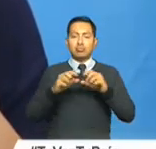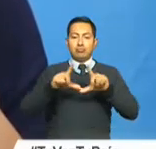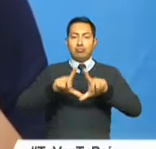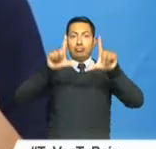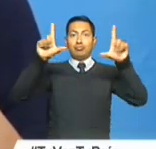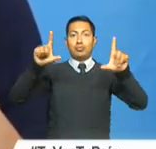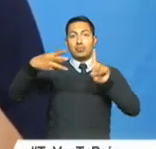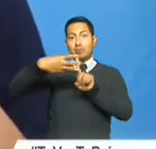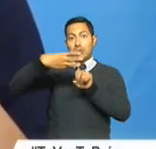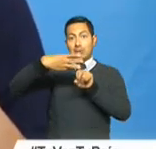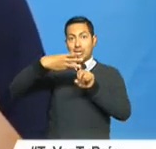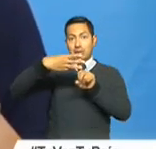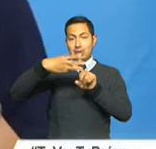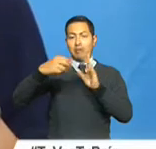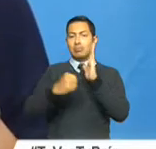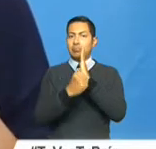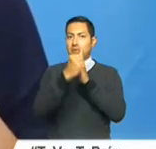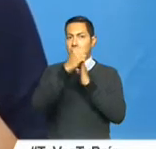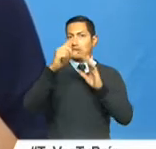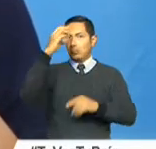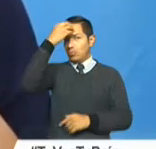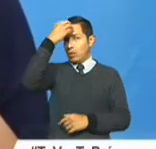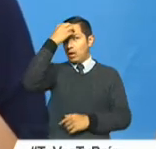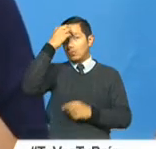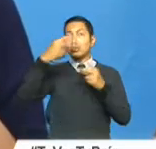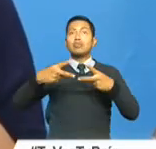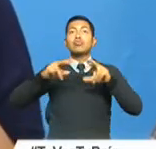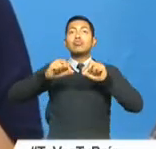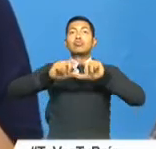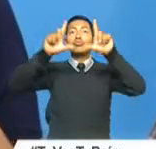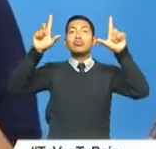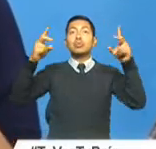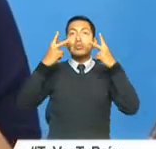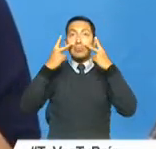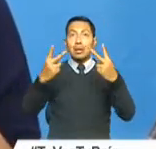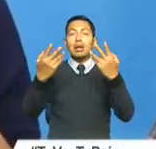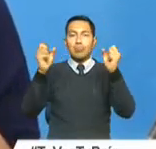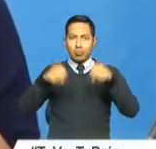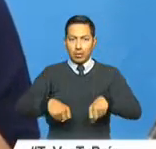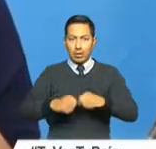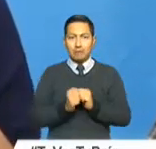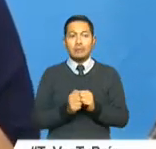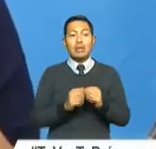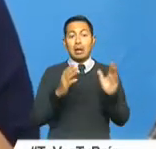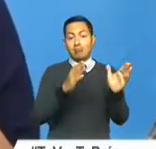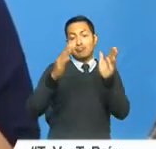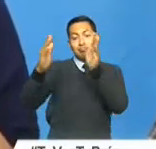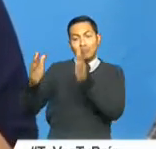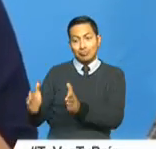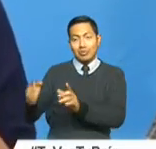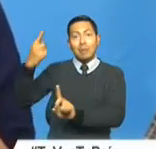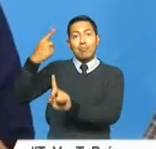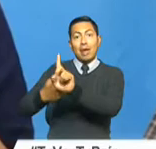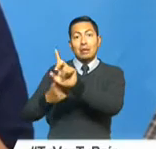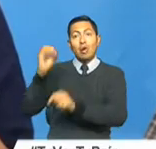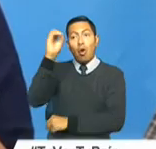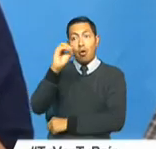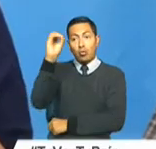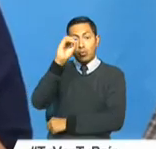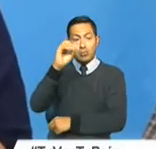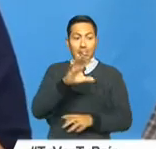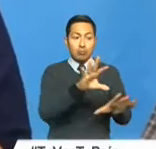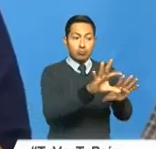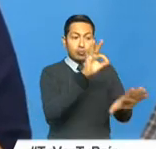publican oportunamente, y a partir del mes de octubre empezará la segunda fase para todos aquellos que hayan